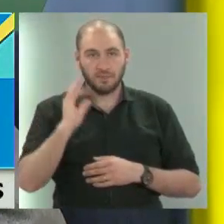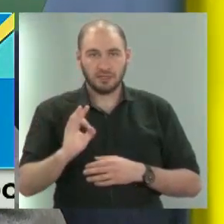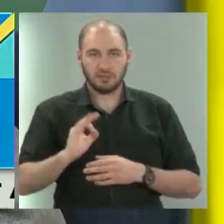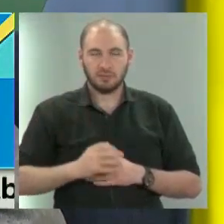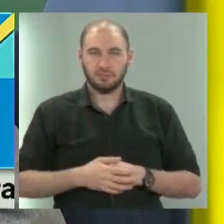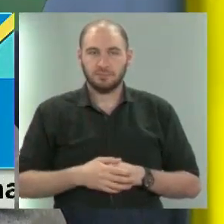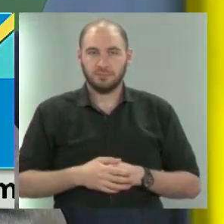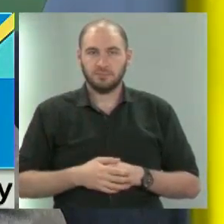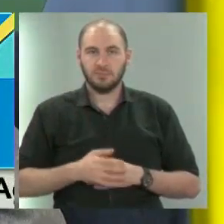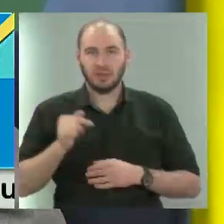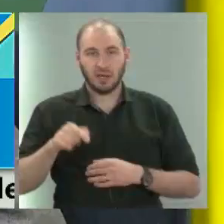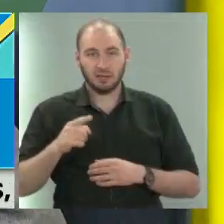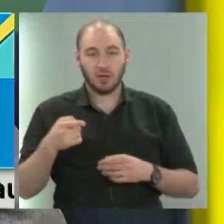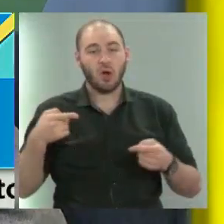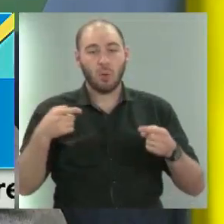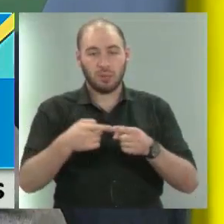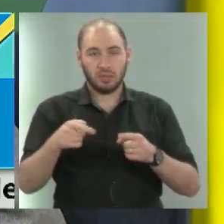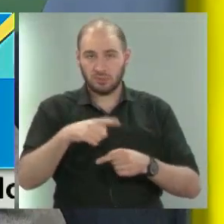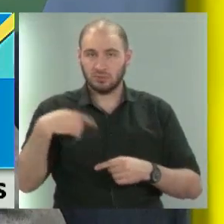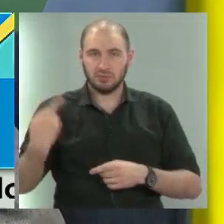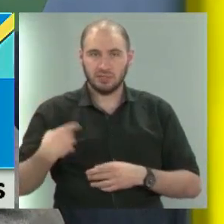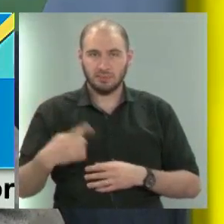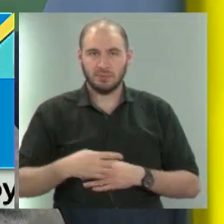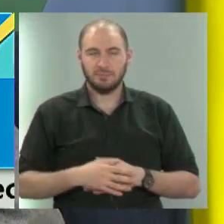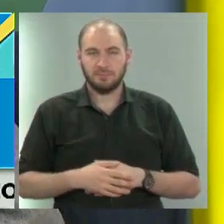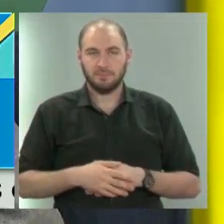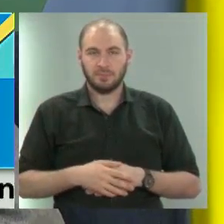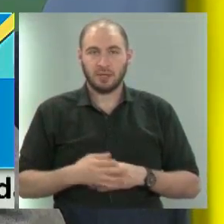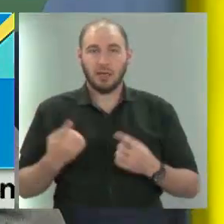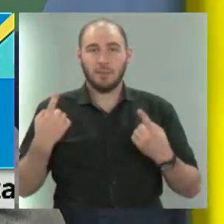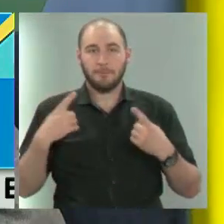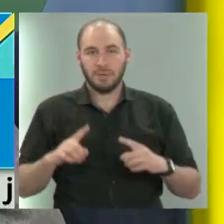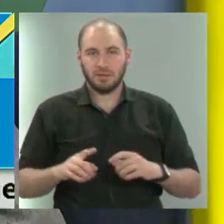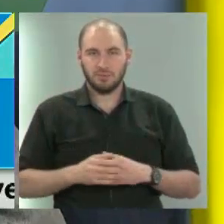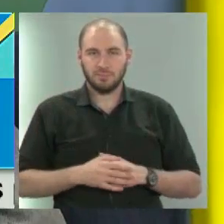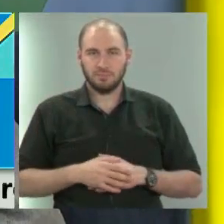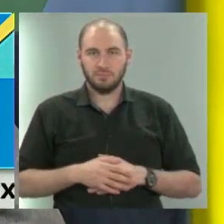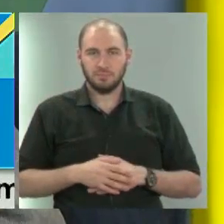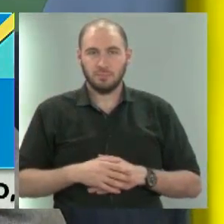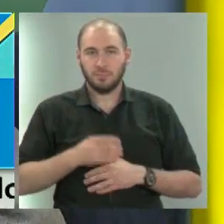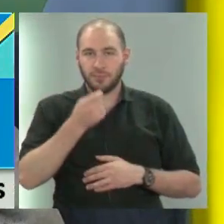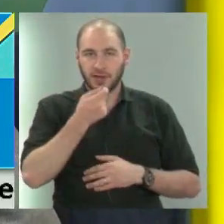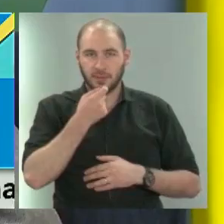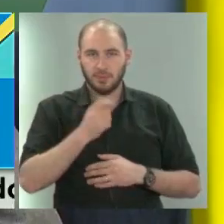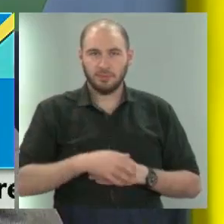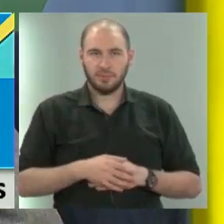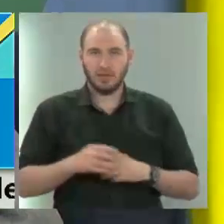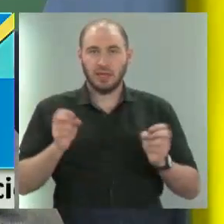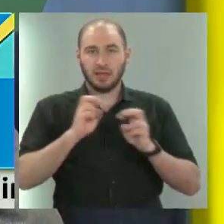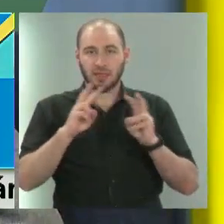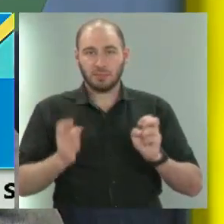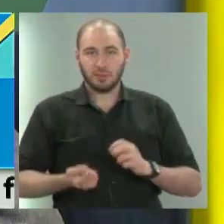una expectativa que la hemos tenido siempre. Pero obviamente, por ejemplo, uno de los